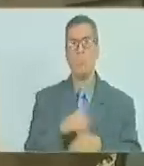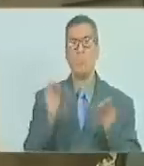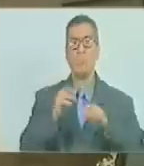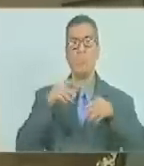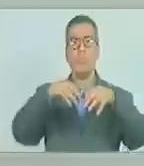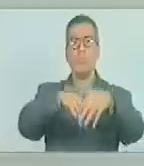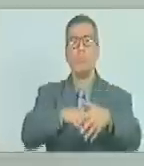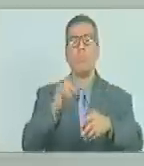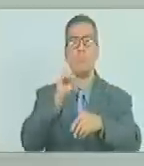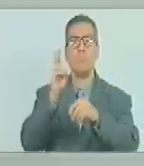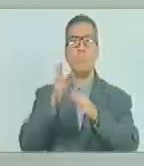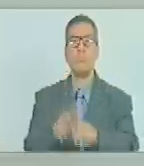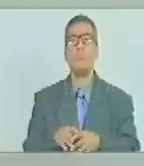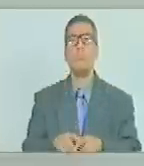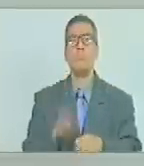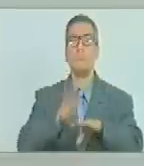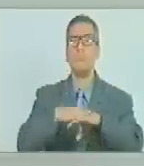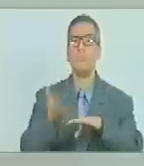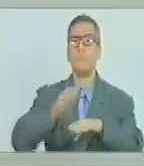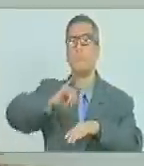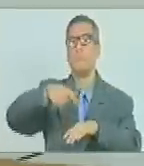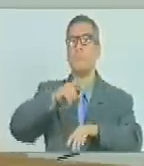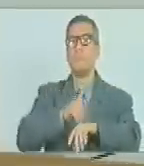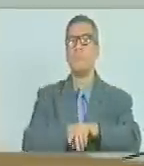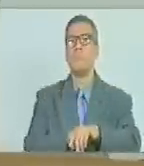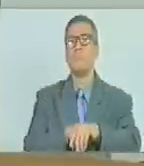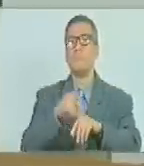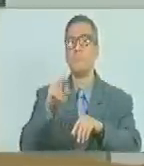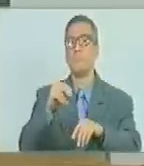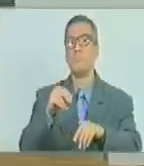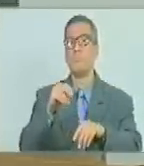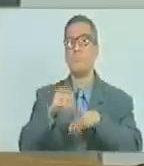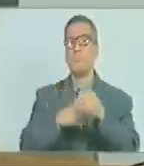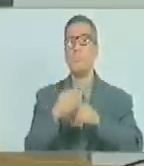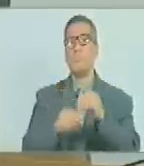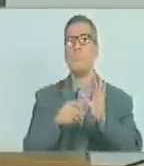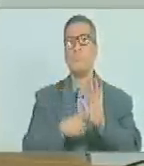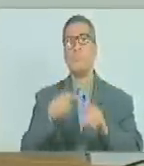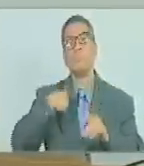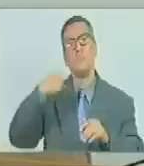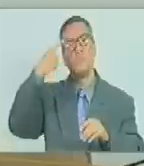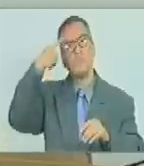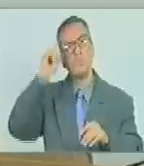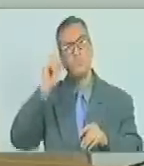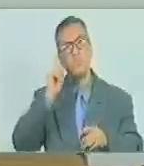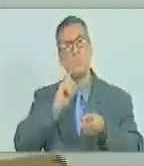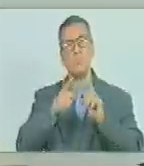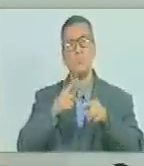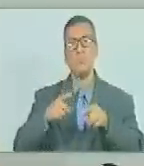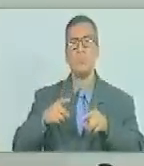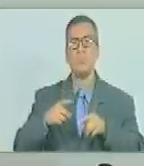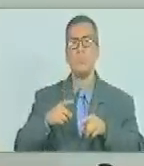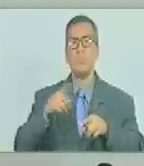invadimos Venezuela porque Guaidó no se atrevió a poner al menos algunos soldados.